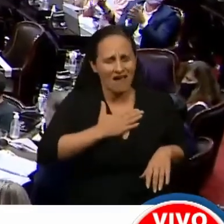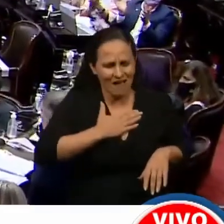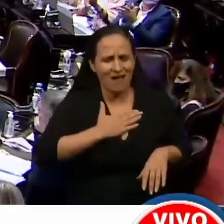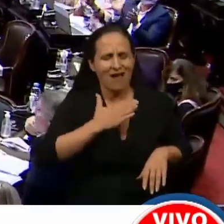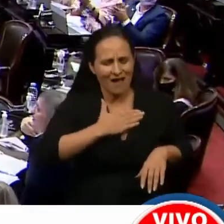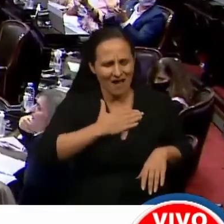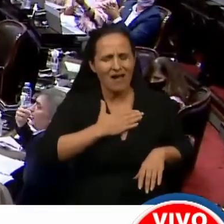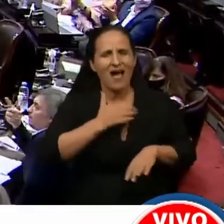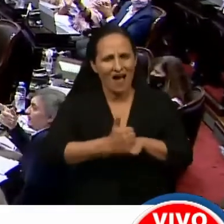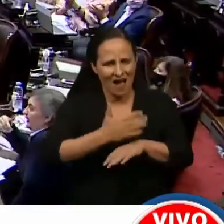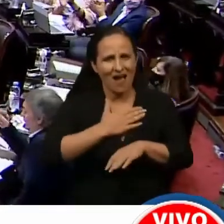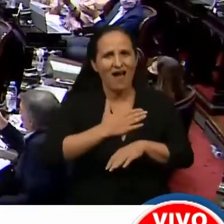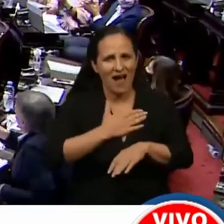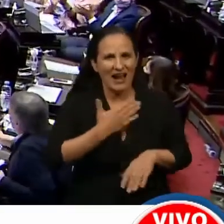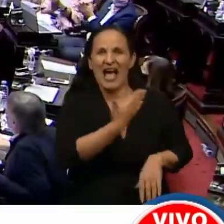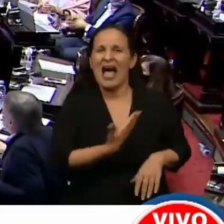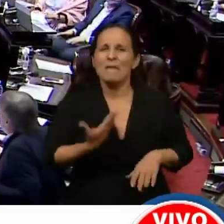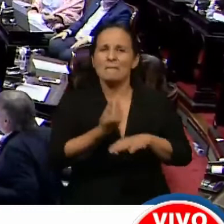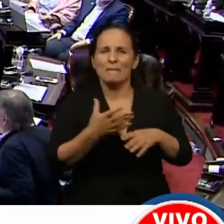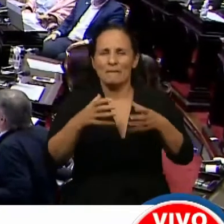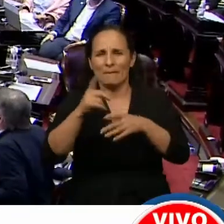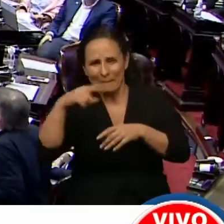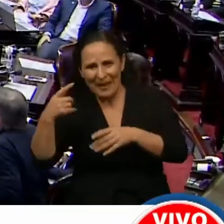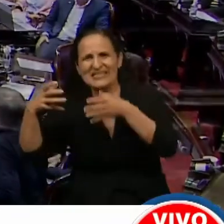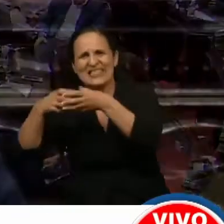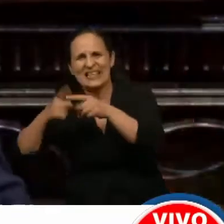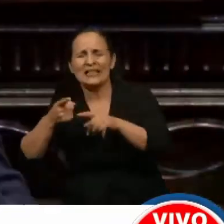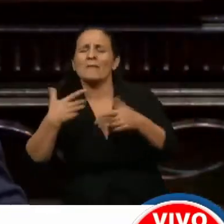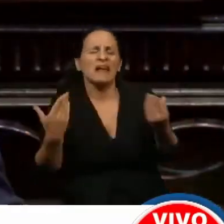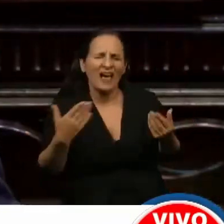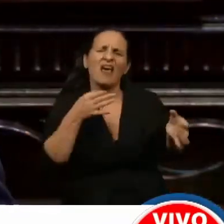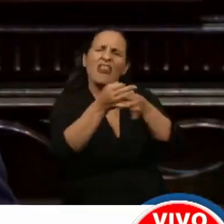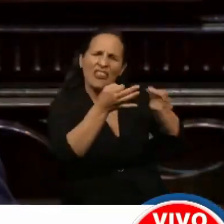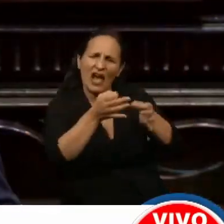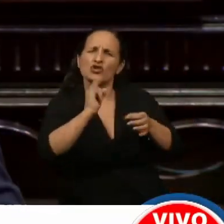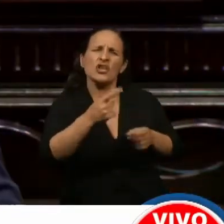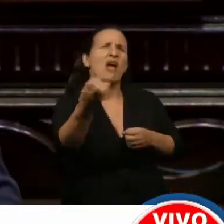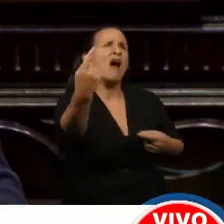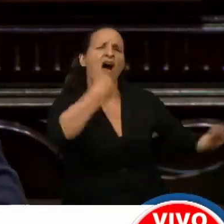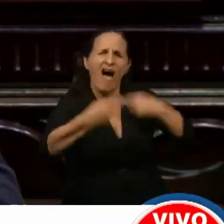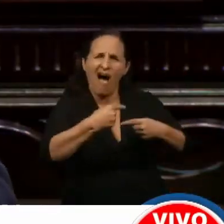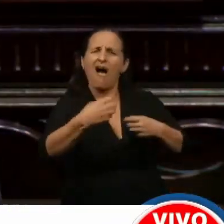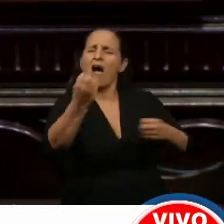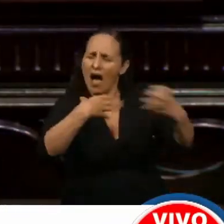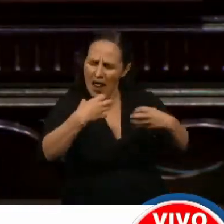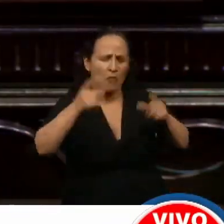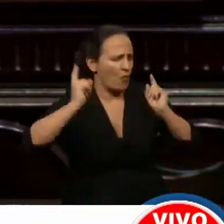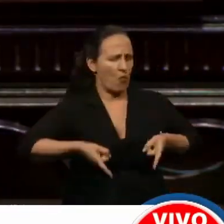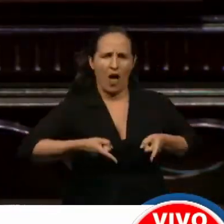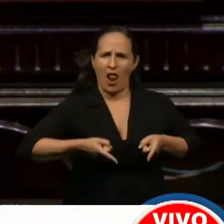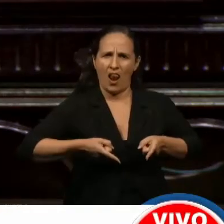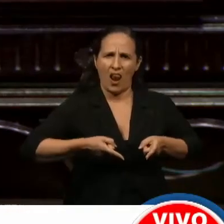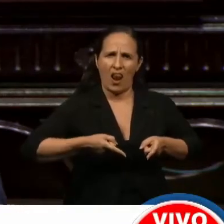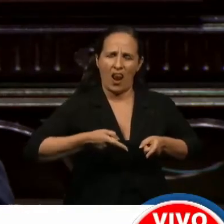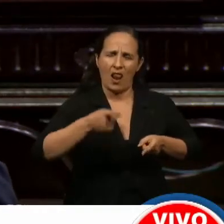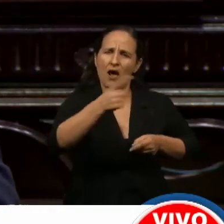El que está acá, el presidente y todos estamos siempre dispuestos al diálogo, a pesar de los agravios y cómo nos